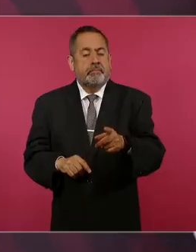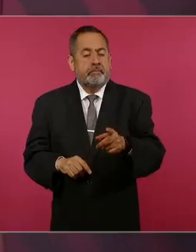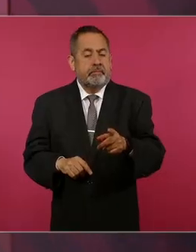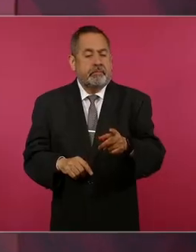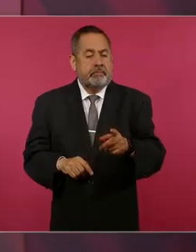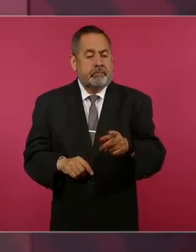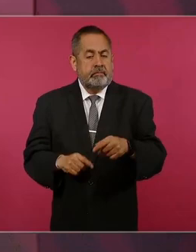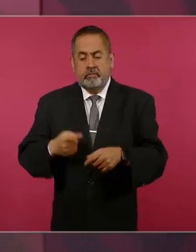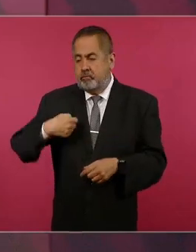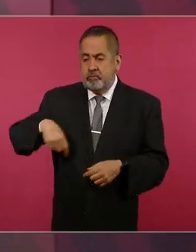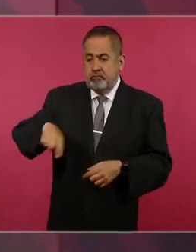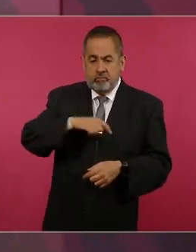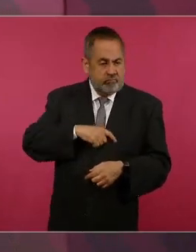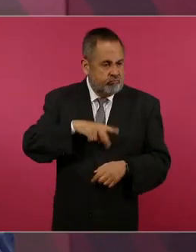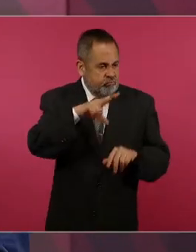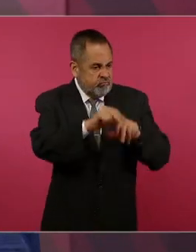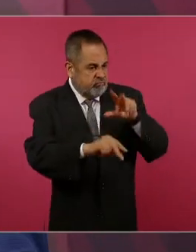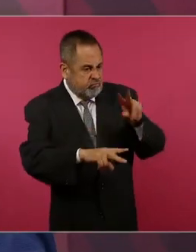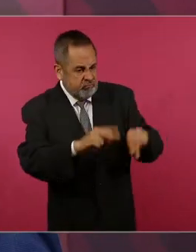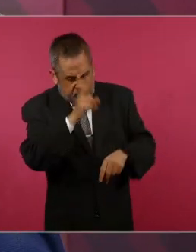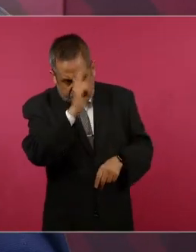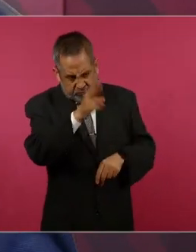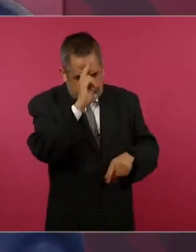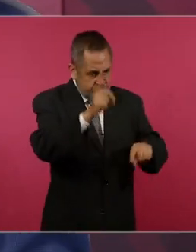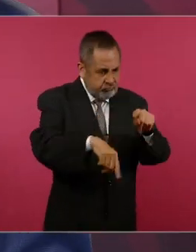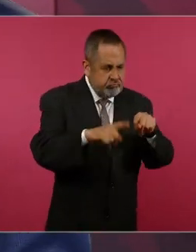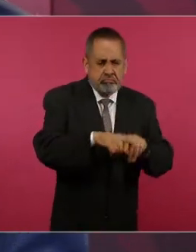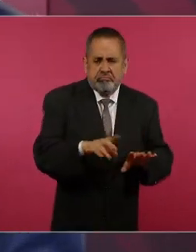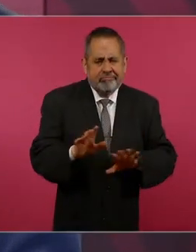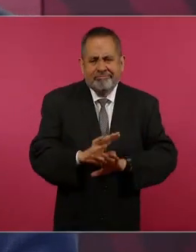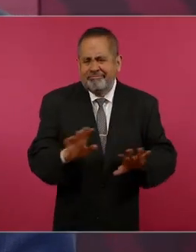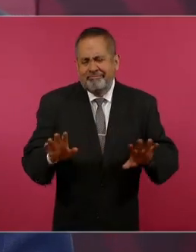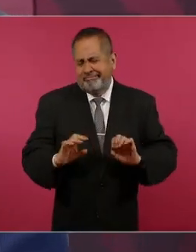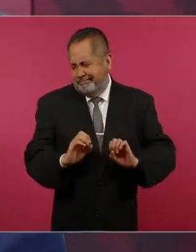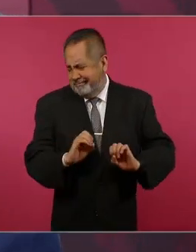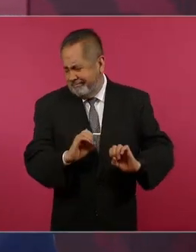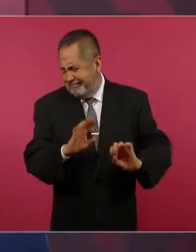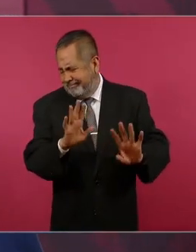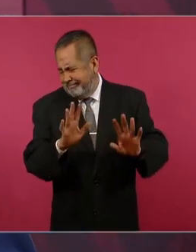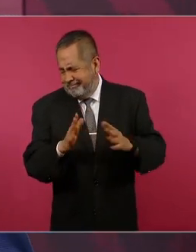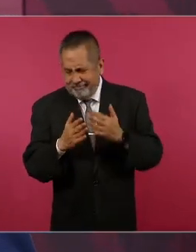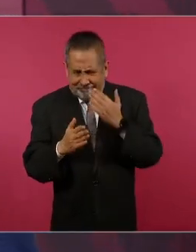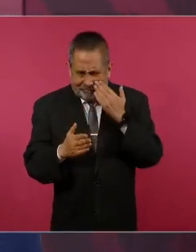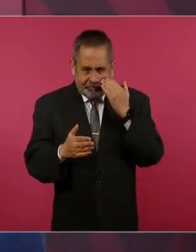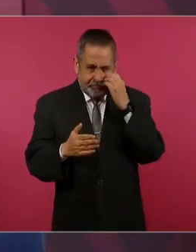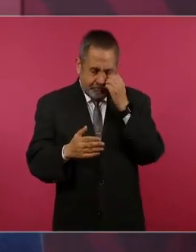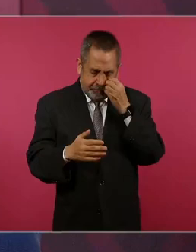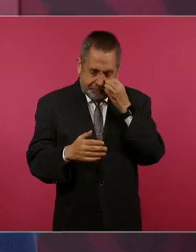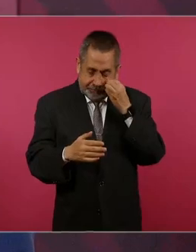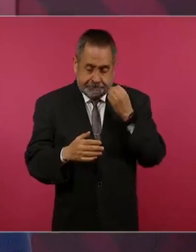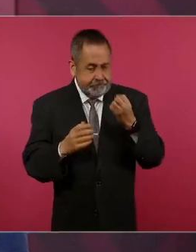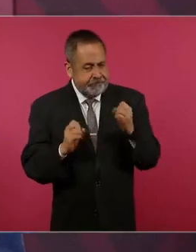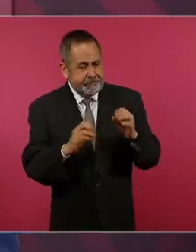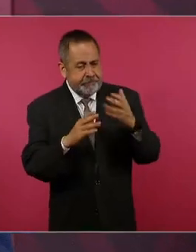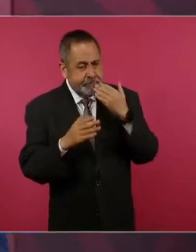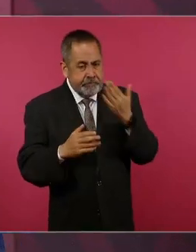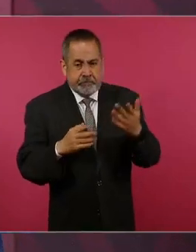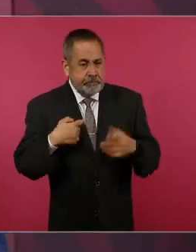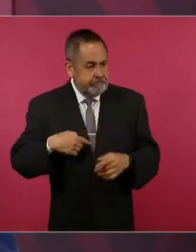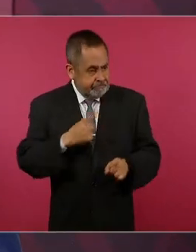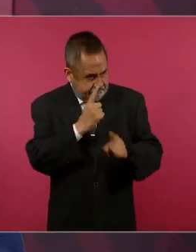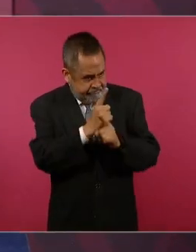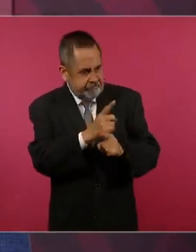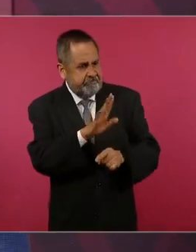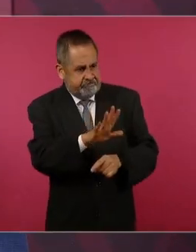No hay represión, no estamos persiguiendo a nadie, no hay denuncia,